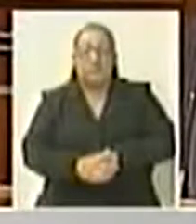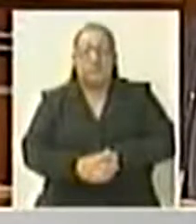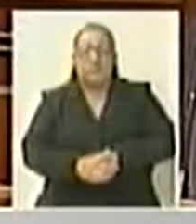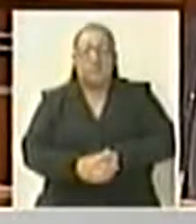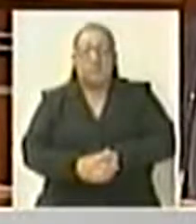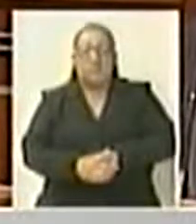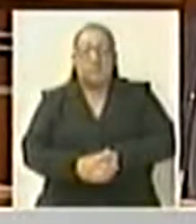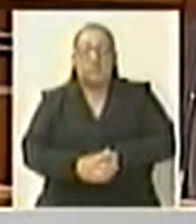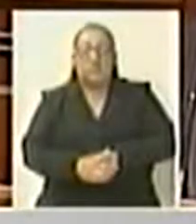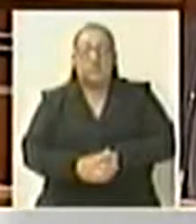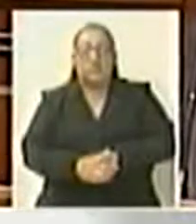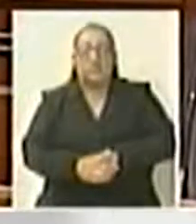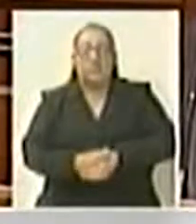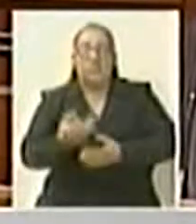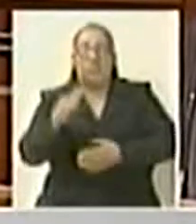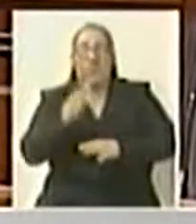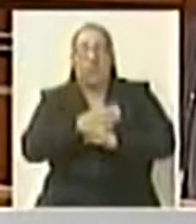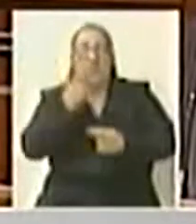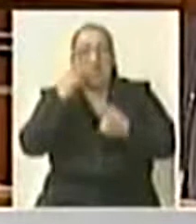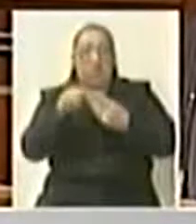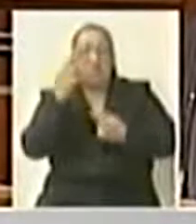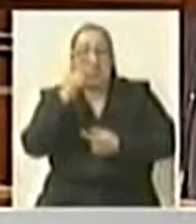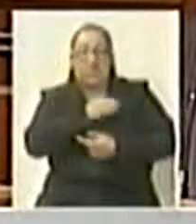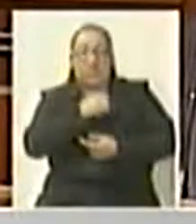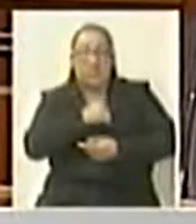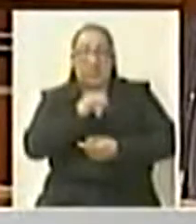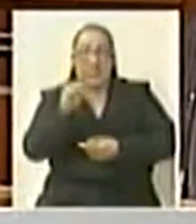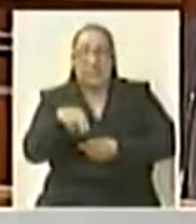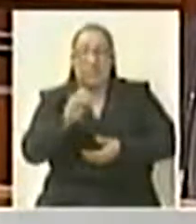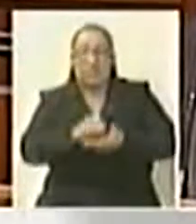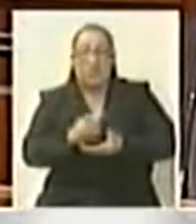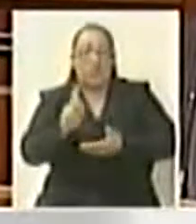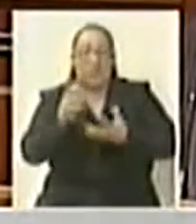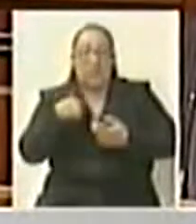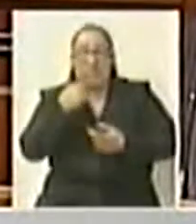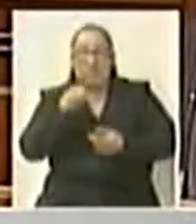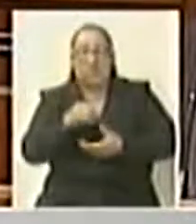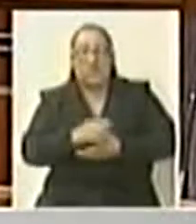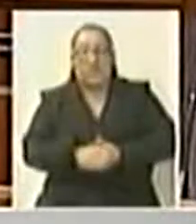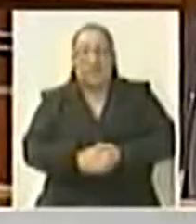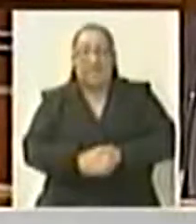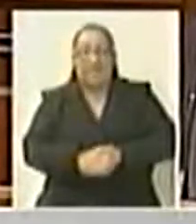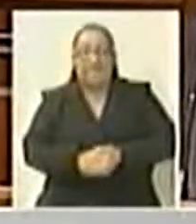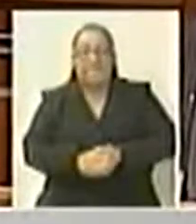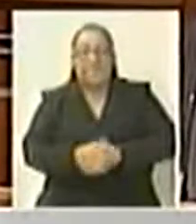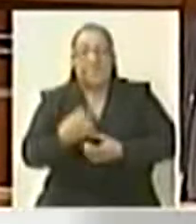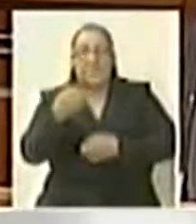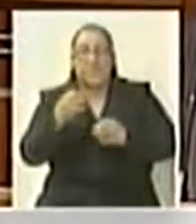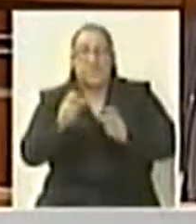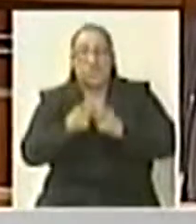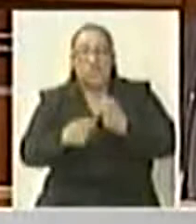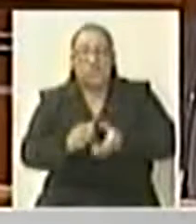y fue observada por el Ejecutivo. Y en esta oportunidad no queremos eso. Queremos, como ha